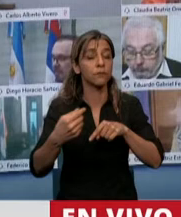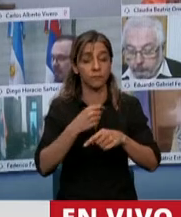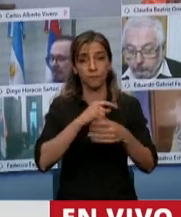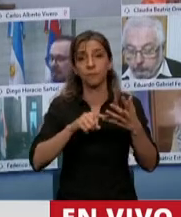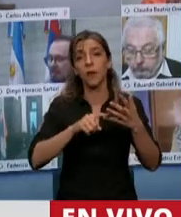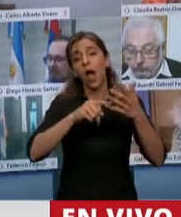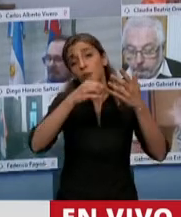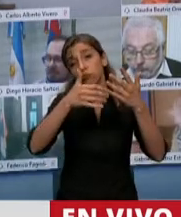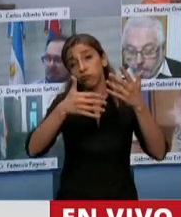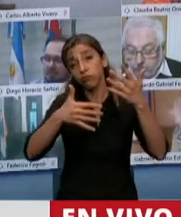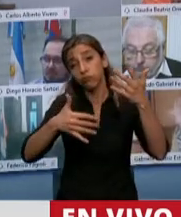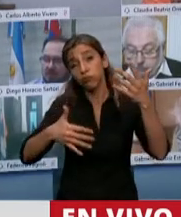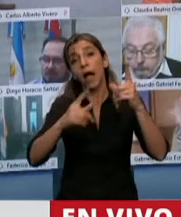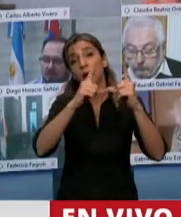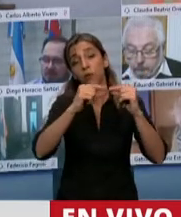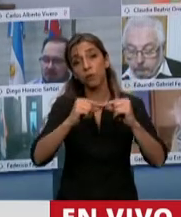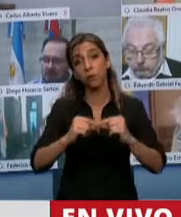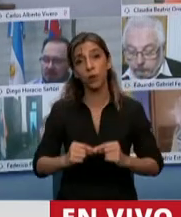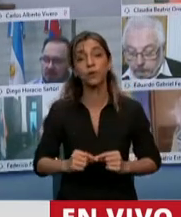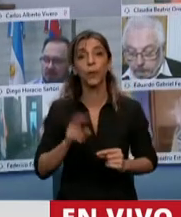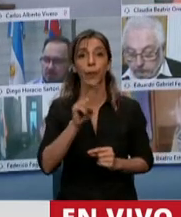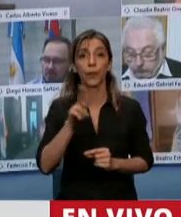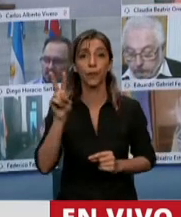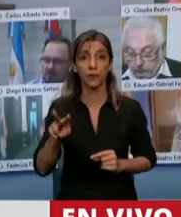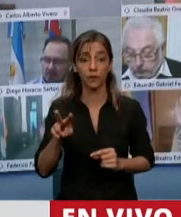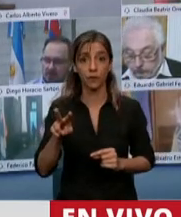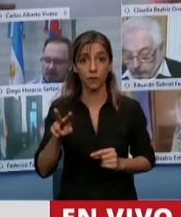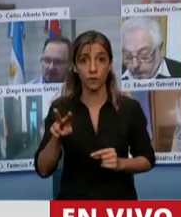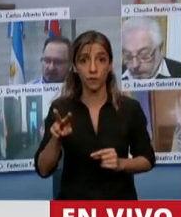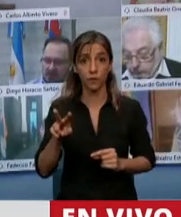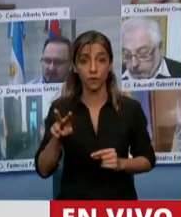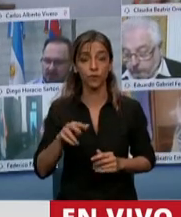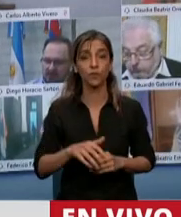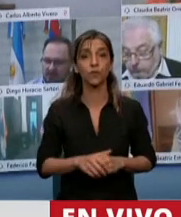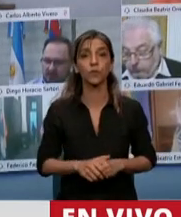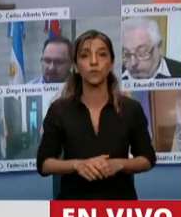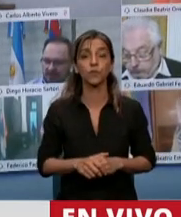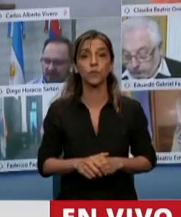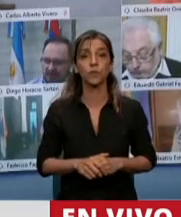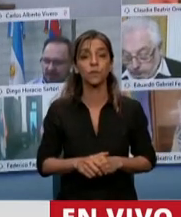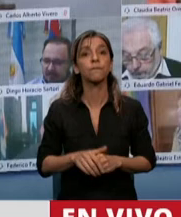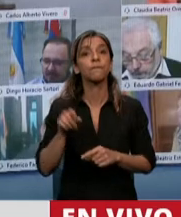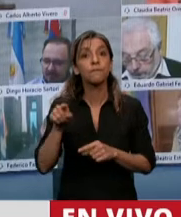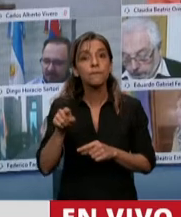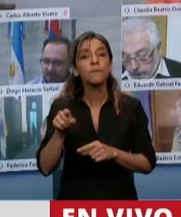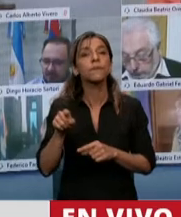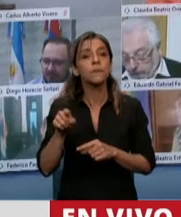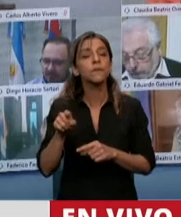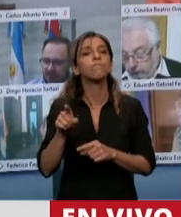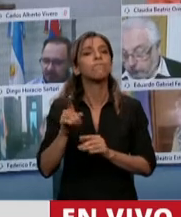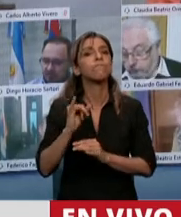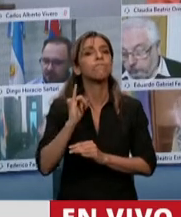22, donde claramente pide que las presencias y ausencias se comuniquen